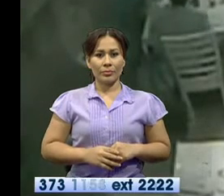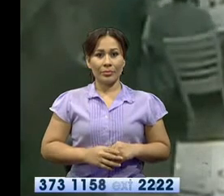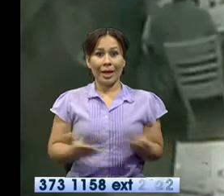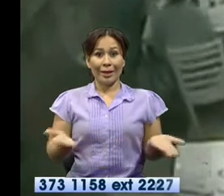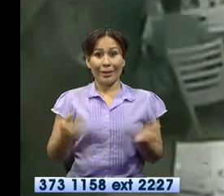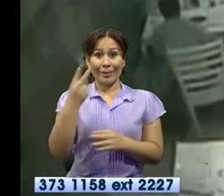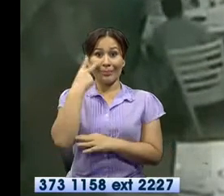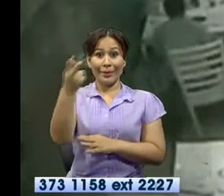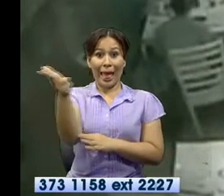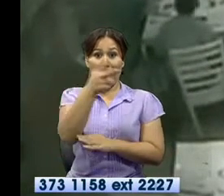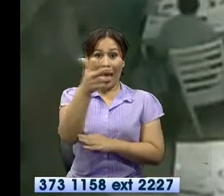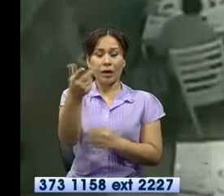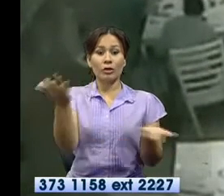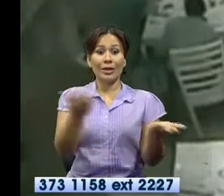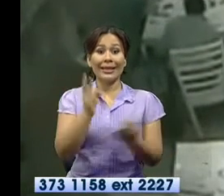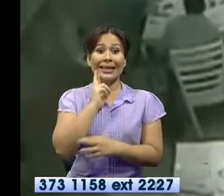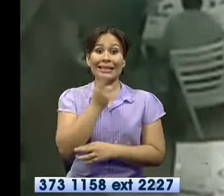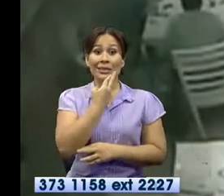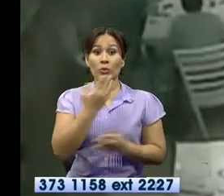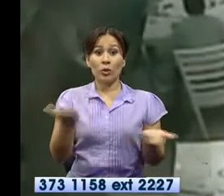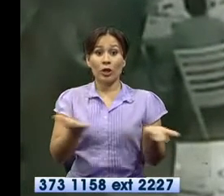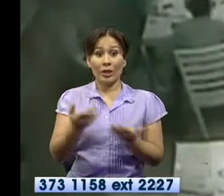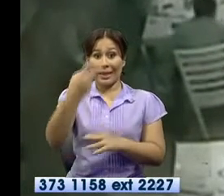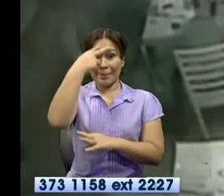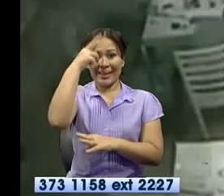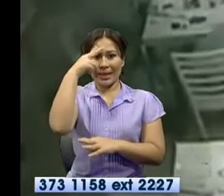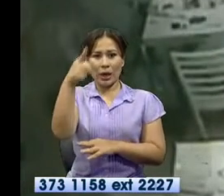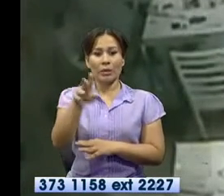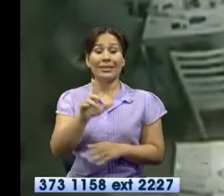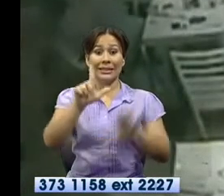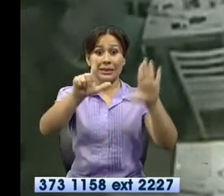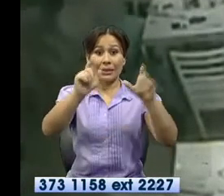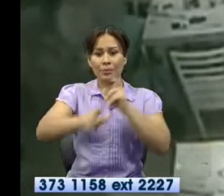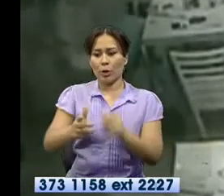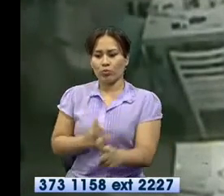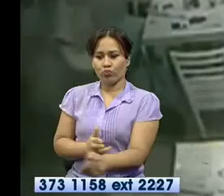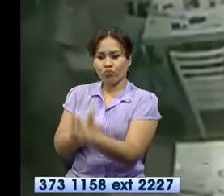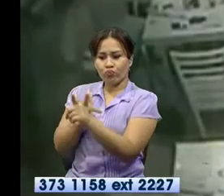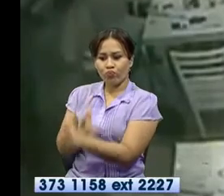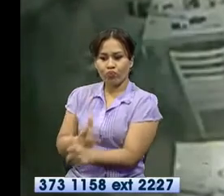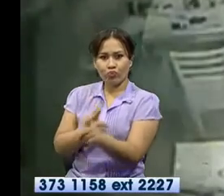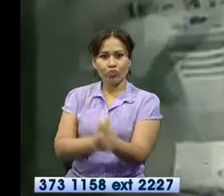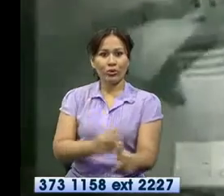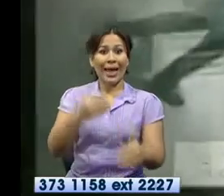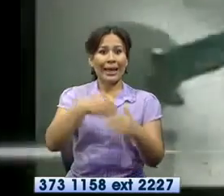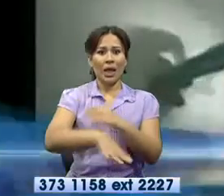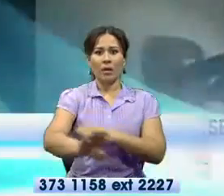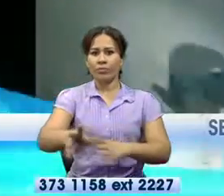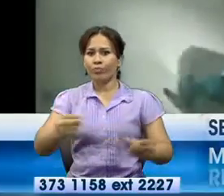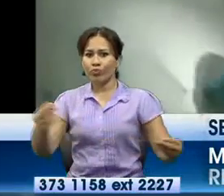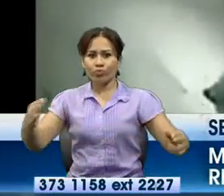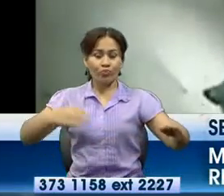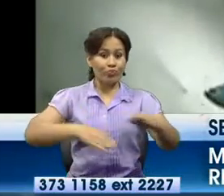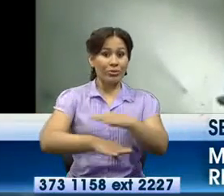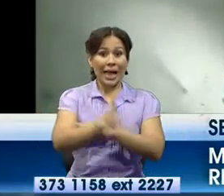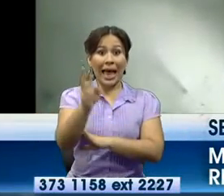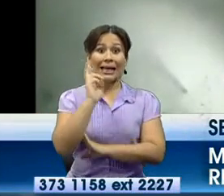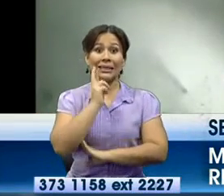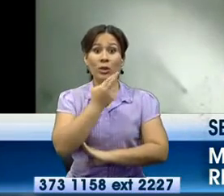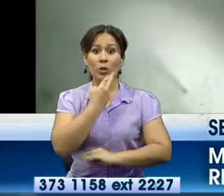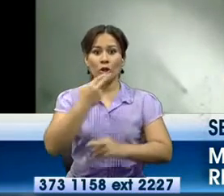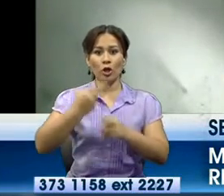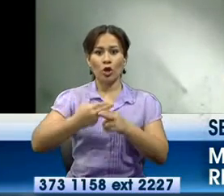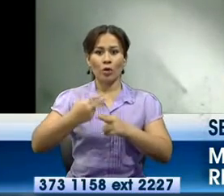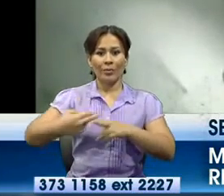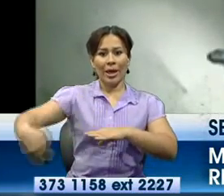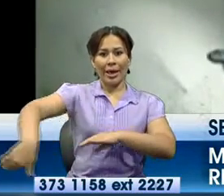Estas son las imágenes del momento en el que un grupo de siete hombres armados con fusiles ingresaron abruptamente al restaurante La Leche, ubicado